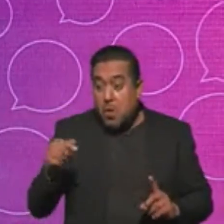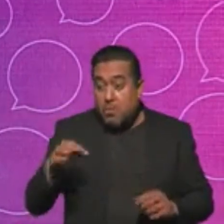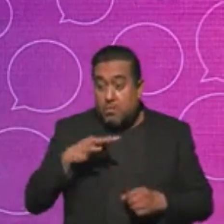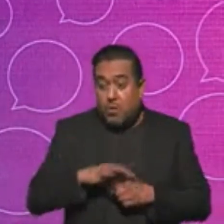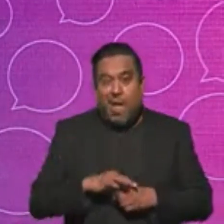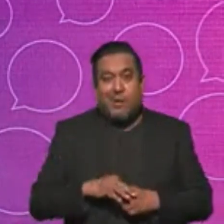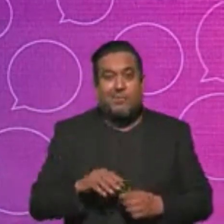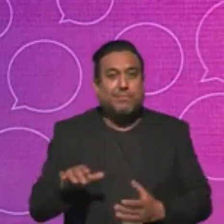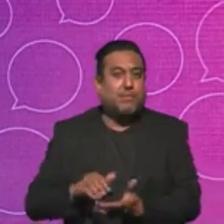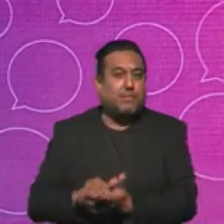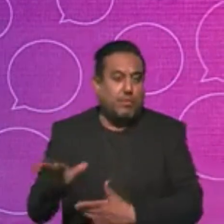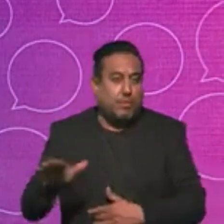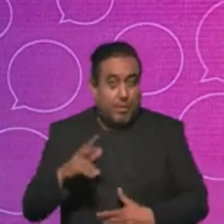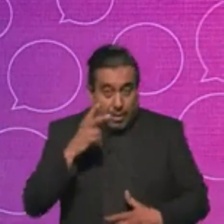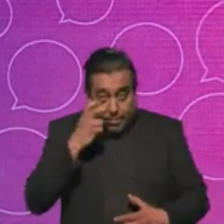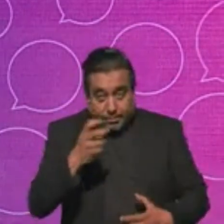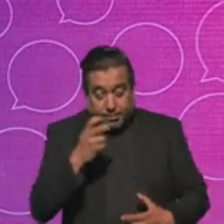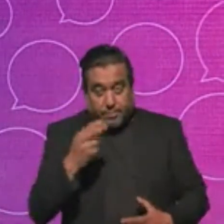ciudadanización